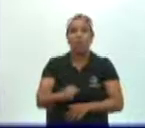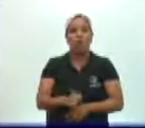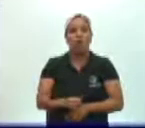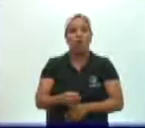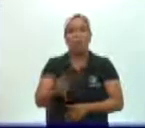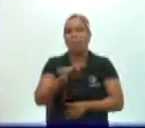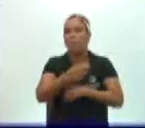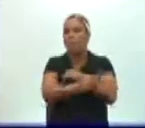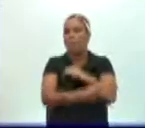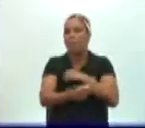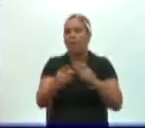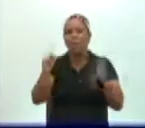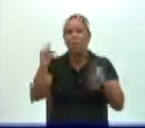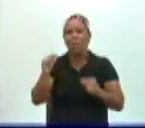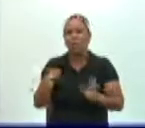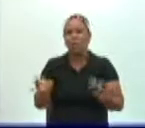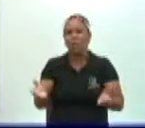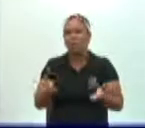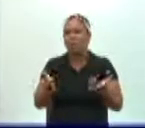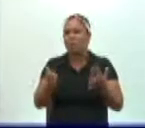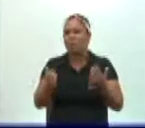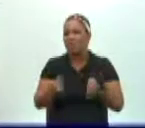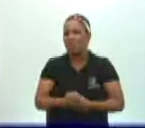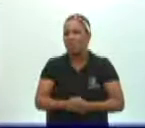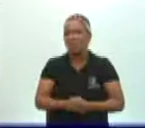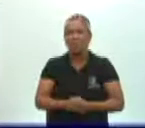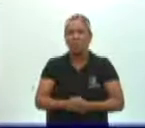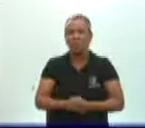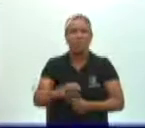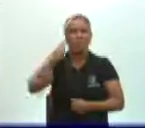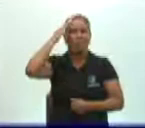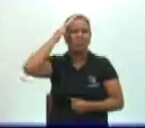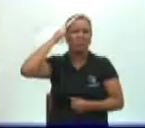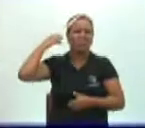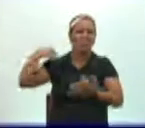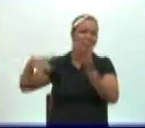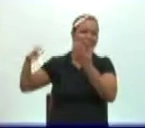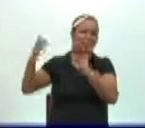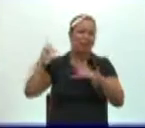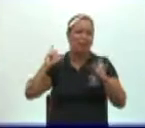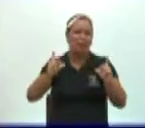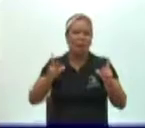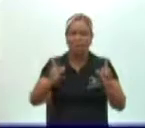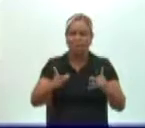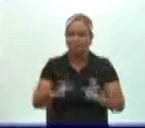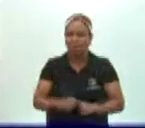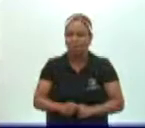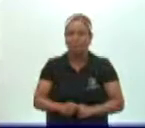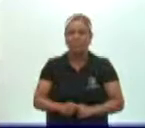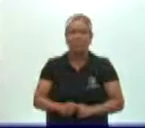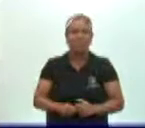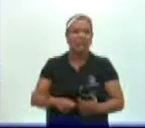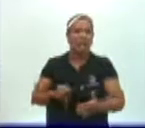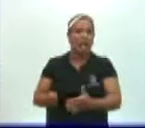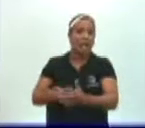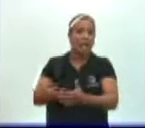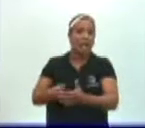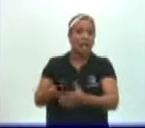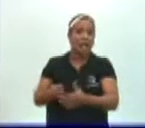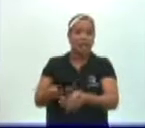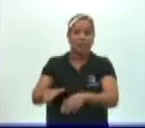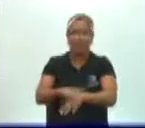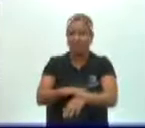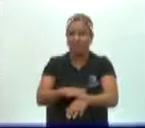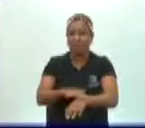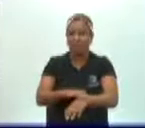desarrollo, con rezagos feudales. Había estado más de 8 siglos en la guerra de reconquista con los moros, y esto lo posicionaba